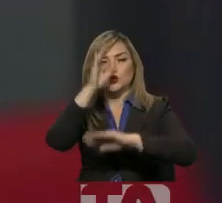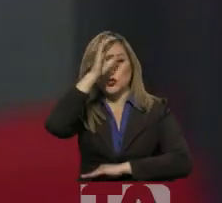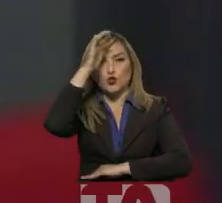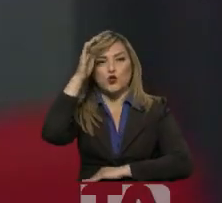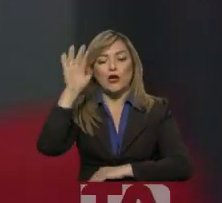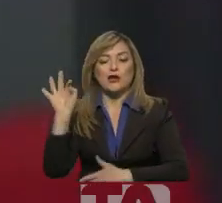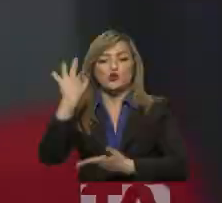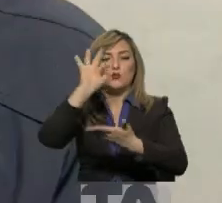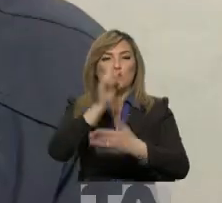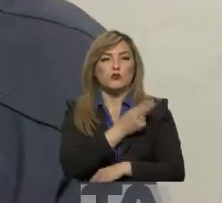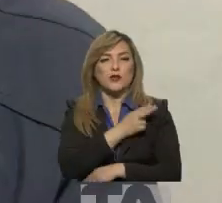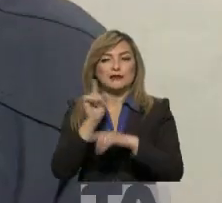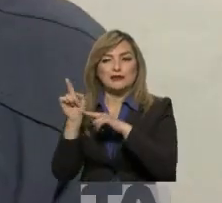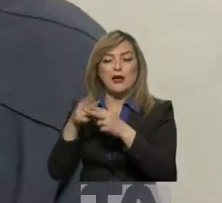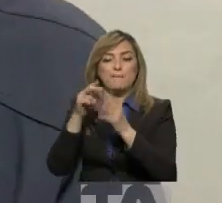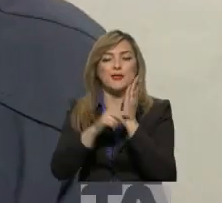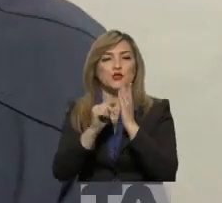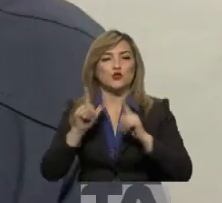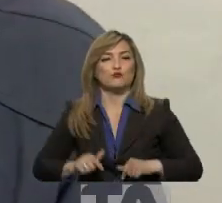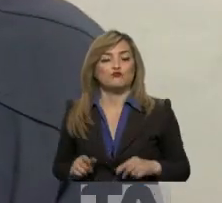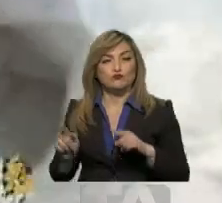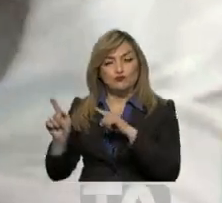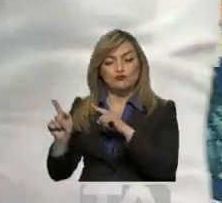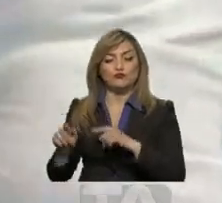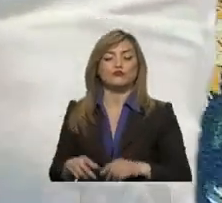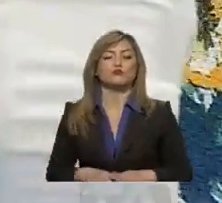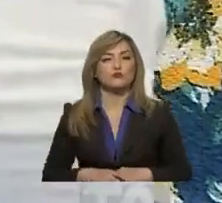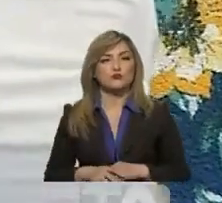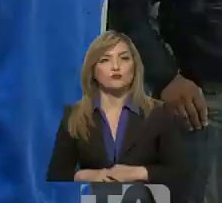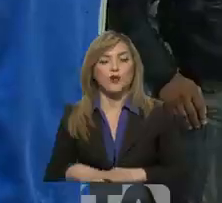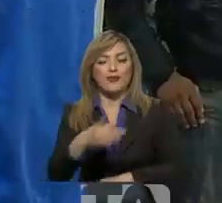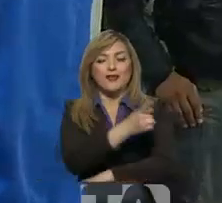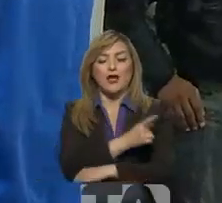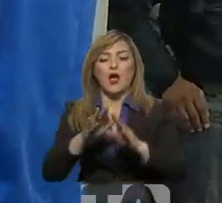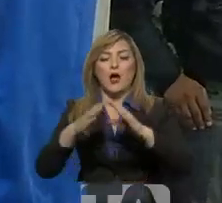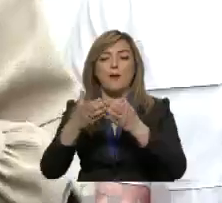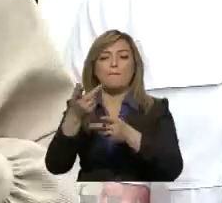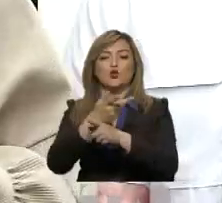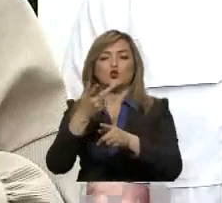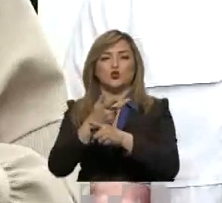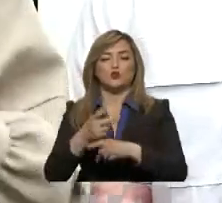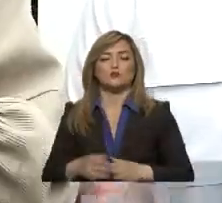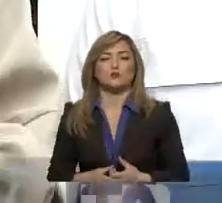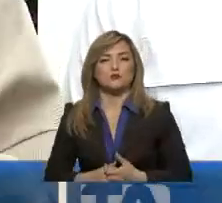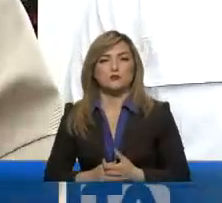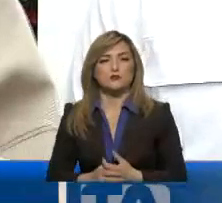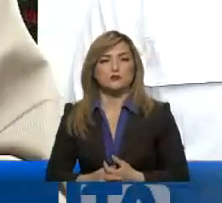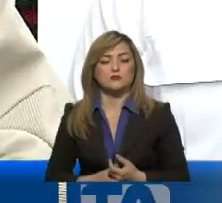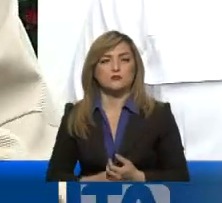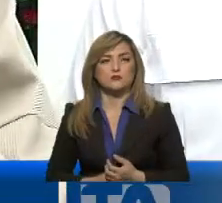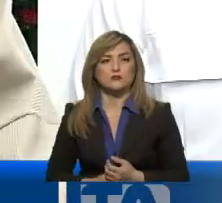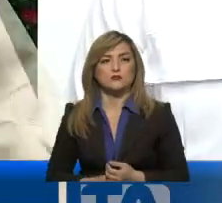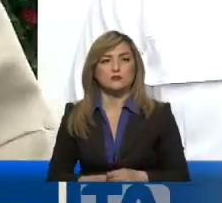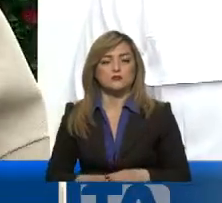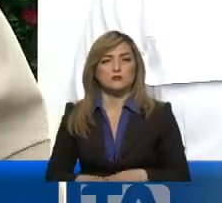a nombre de las universidades y el exministro de Salud Luis Arracín. Incluso habrá un delegado de las cámaras de producción. Ellos saben qué nombre que